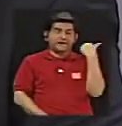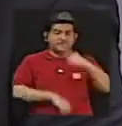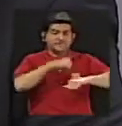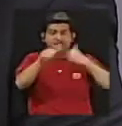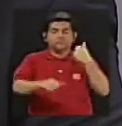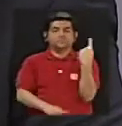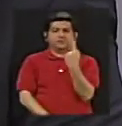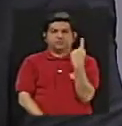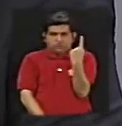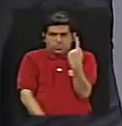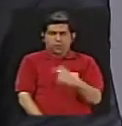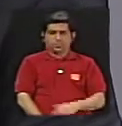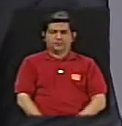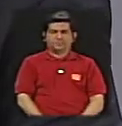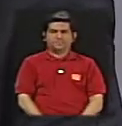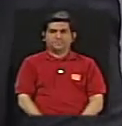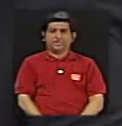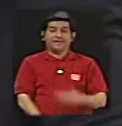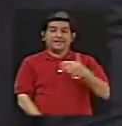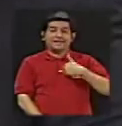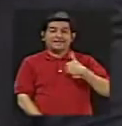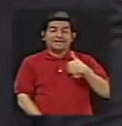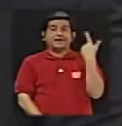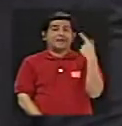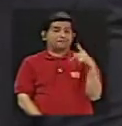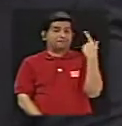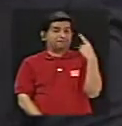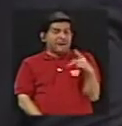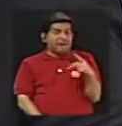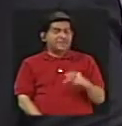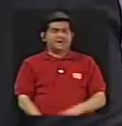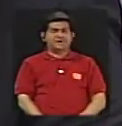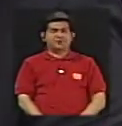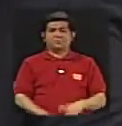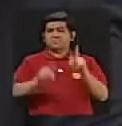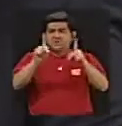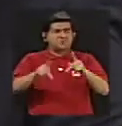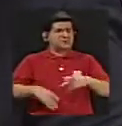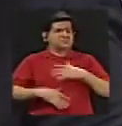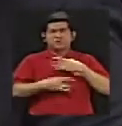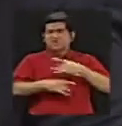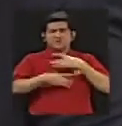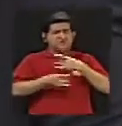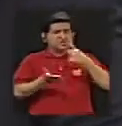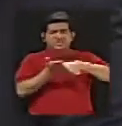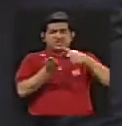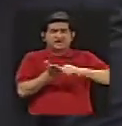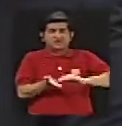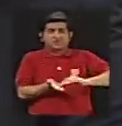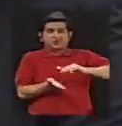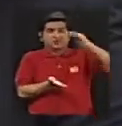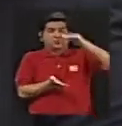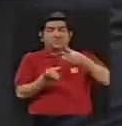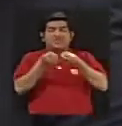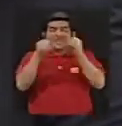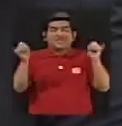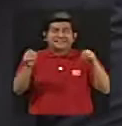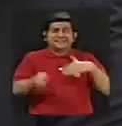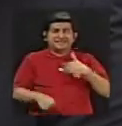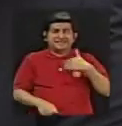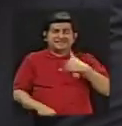a solas, teniendo el riesgo de un alto abstencionismo y sin tener ese